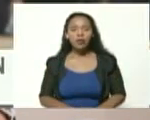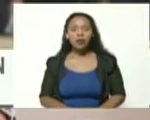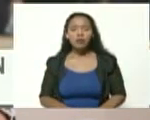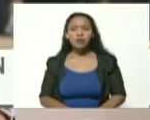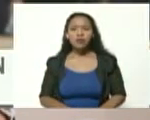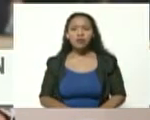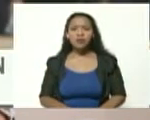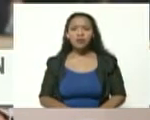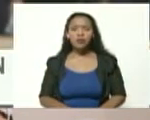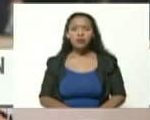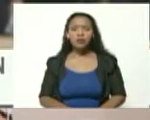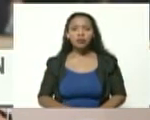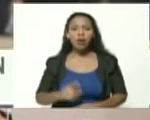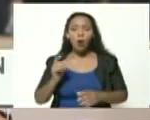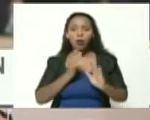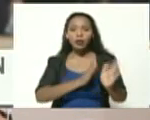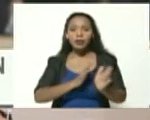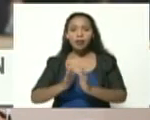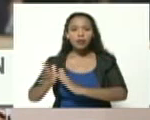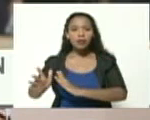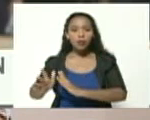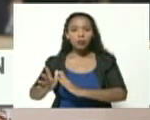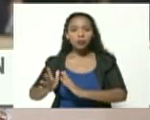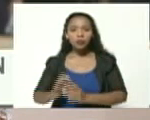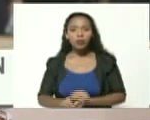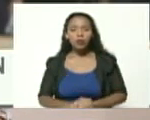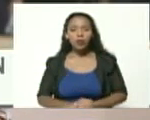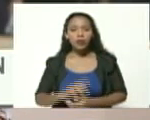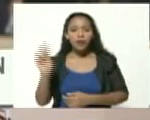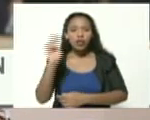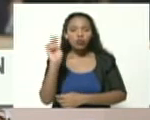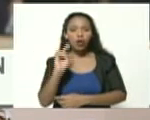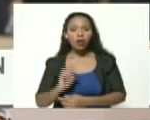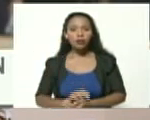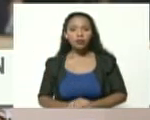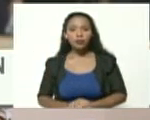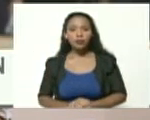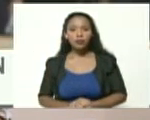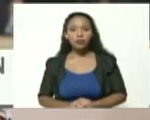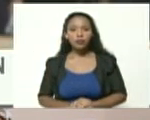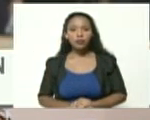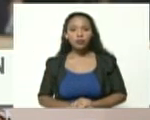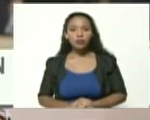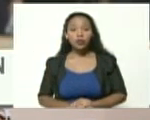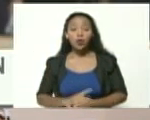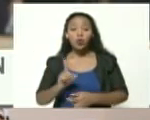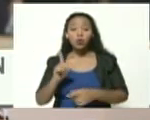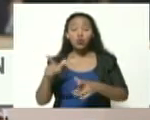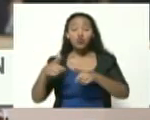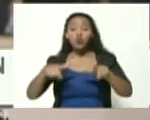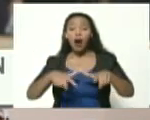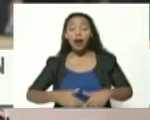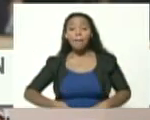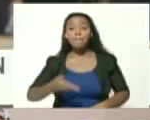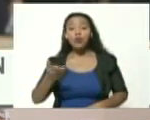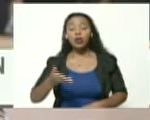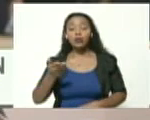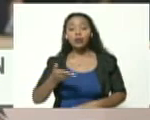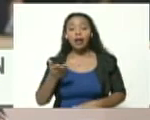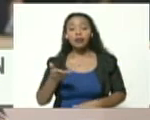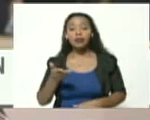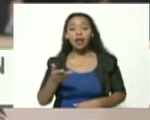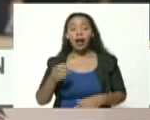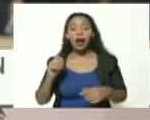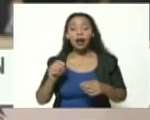fragmentación, balcanización del territorio venezolano para crear un espacio difuso en la